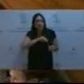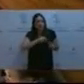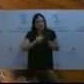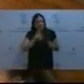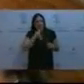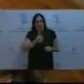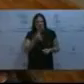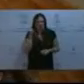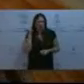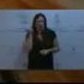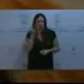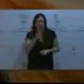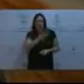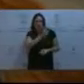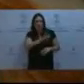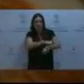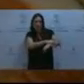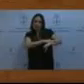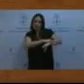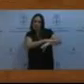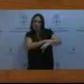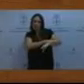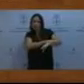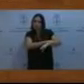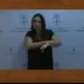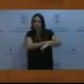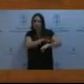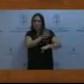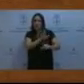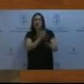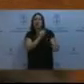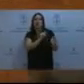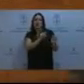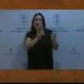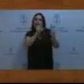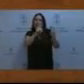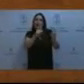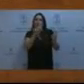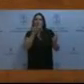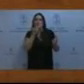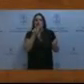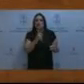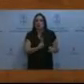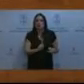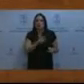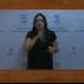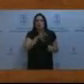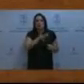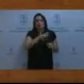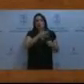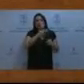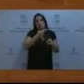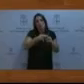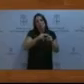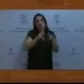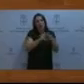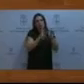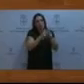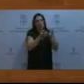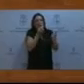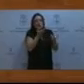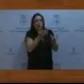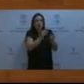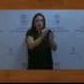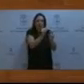más de una ocasión, que a este Gobierno no parece gustarle estos debates sobre su tan particular política social. Por supuesto,